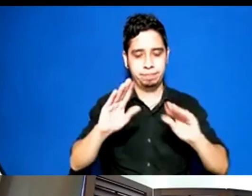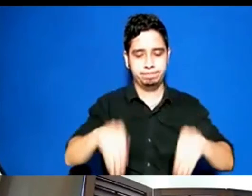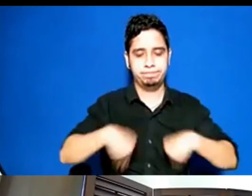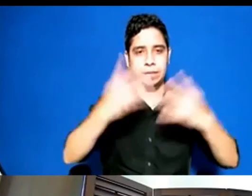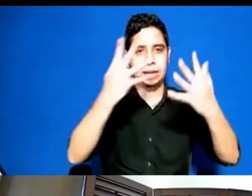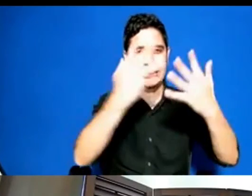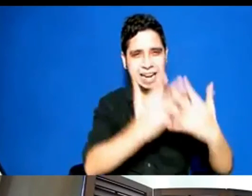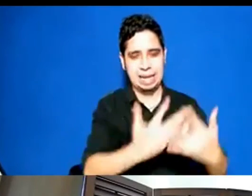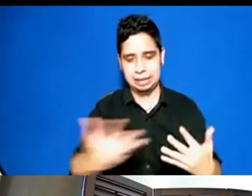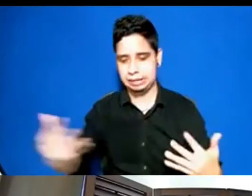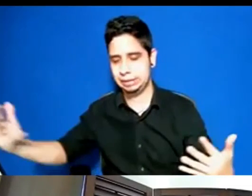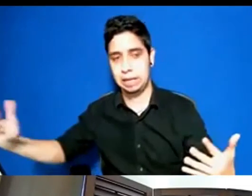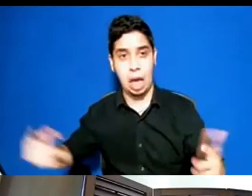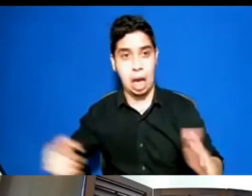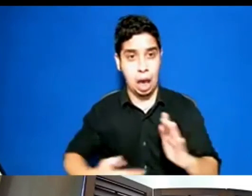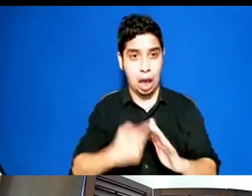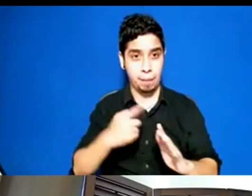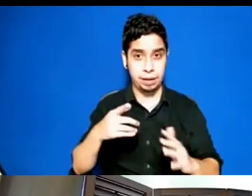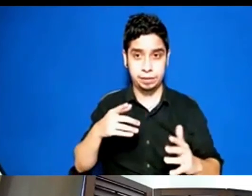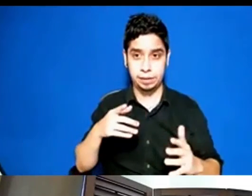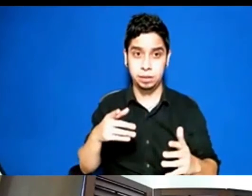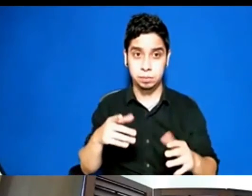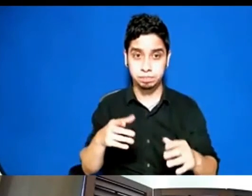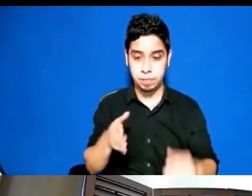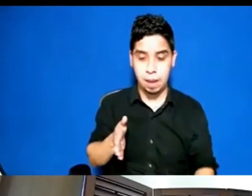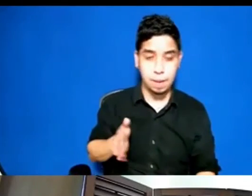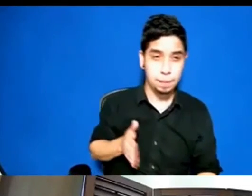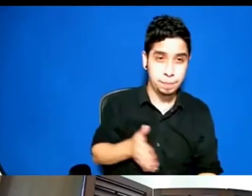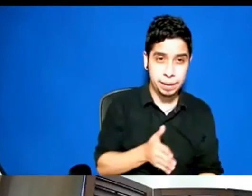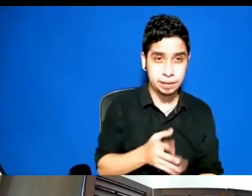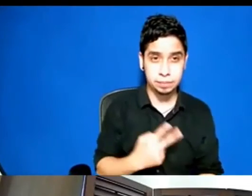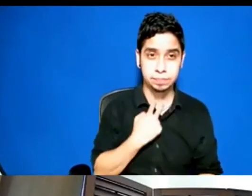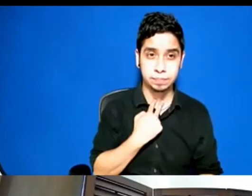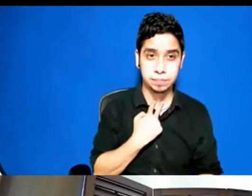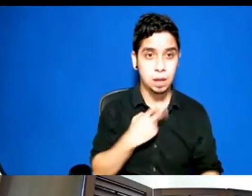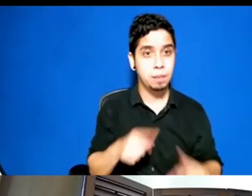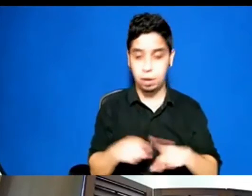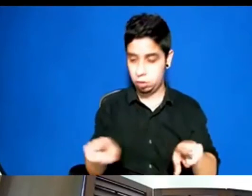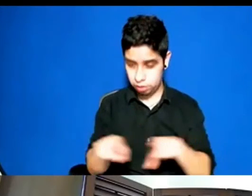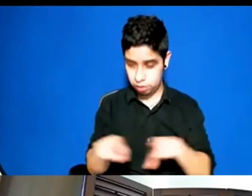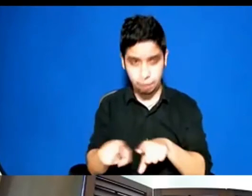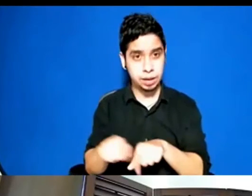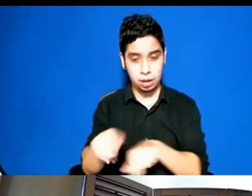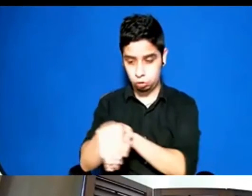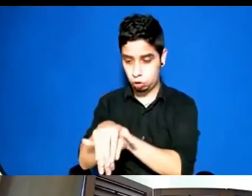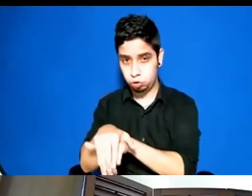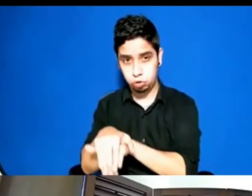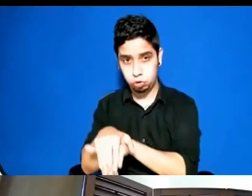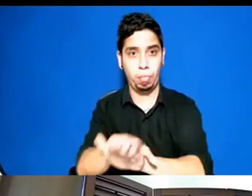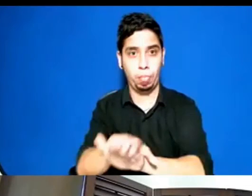muchas redes. Ellos agarran peces, pero tortugas también, ellas